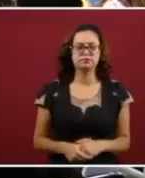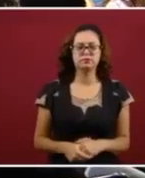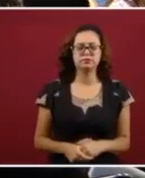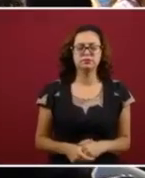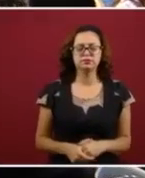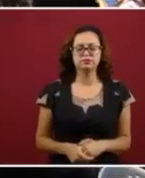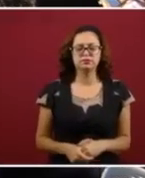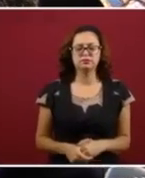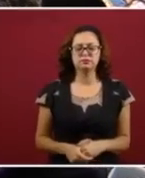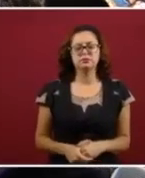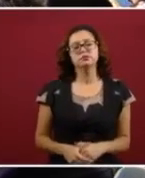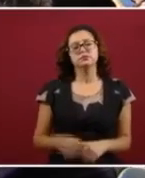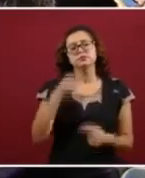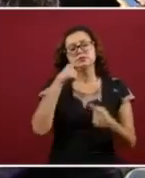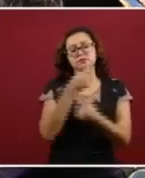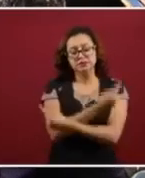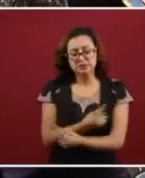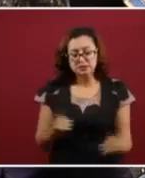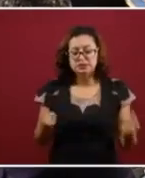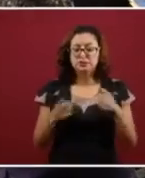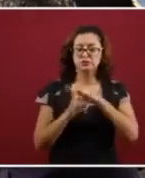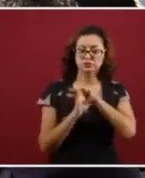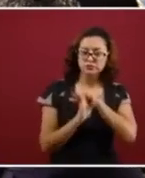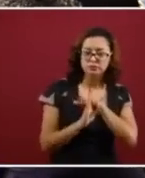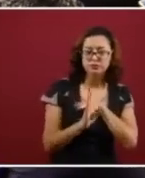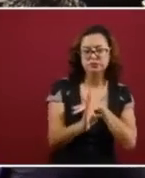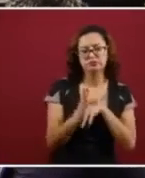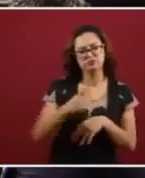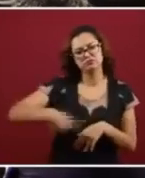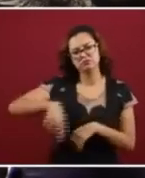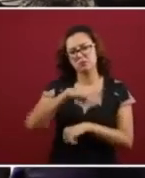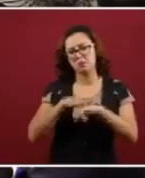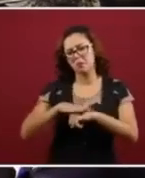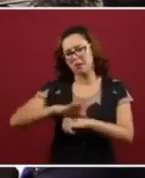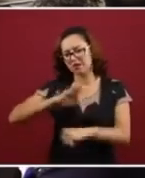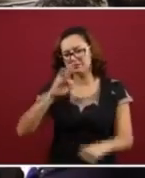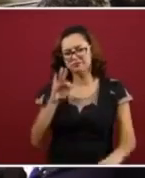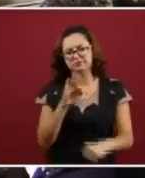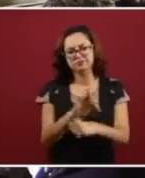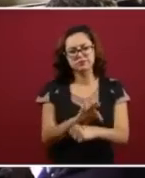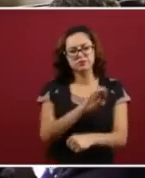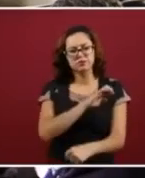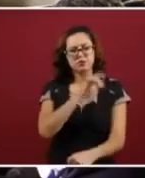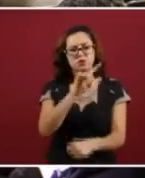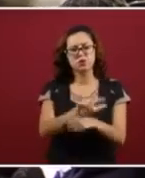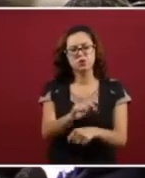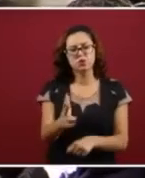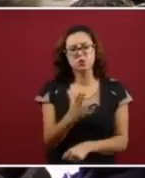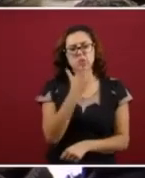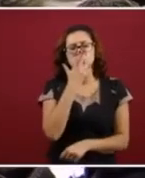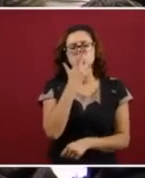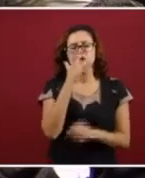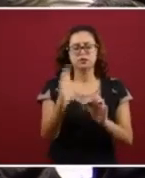toda nuestra protección, es algo especial de cuidado.